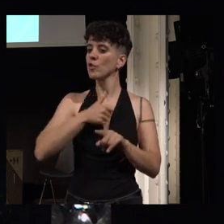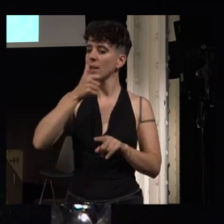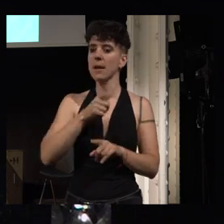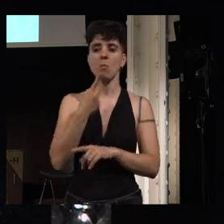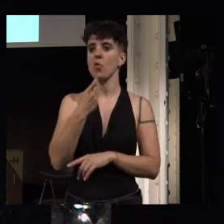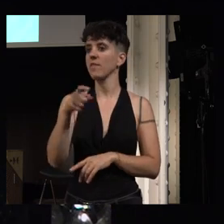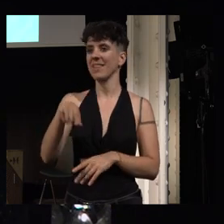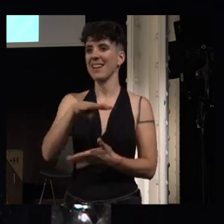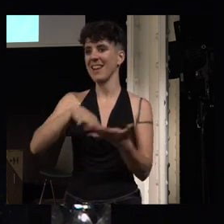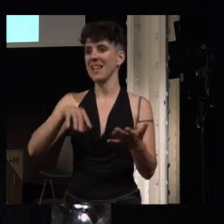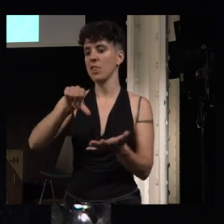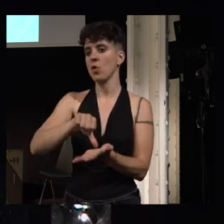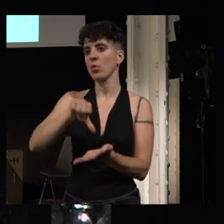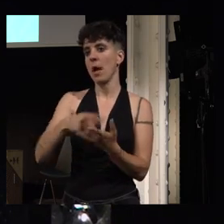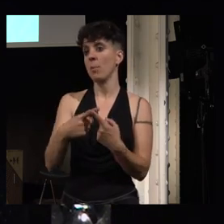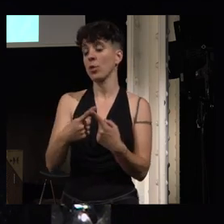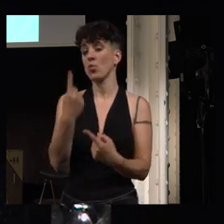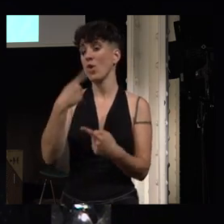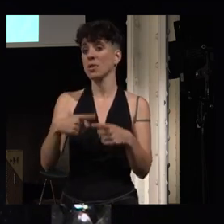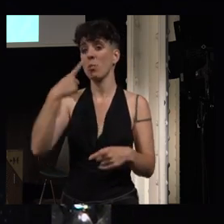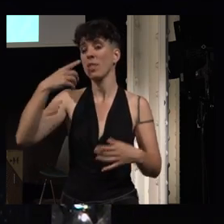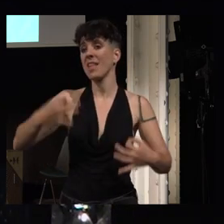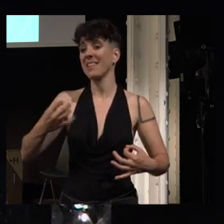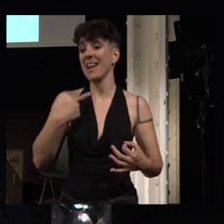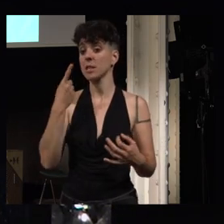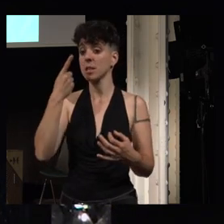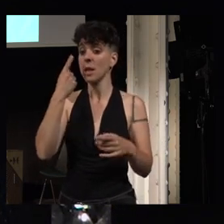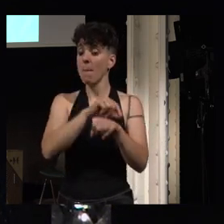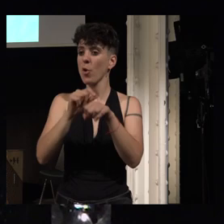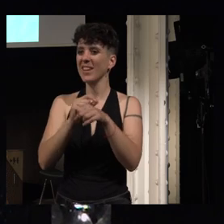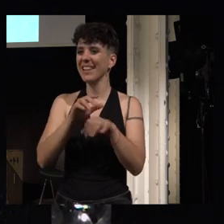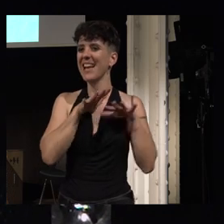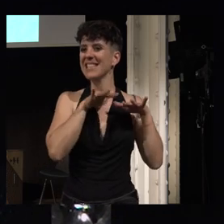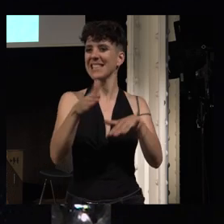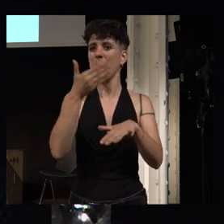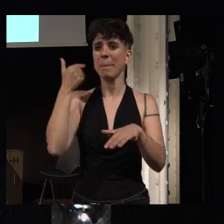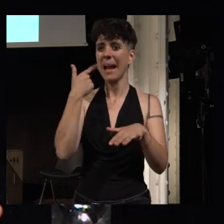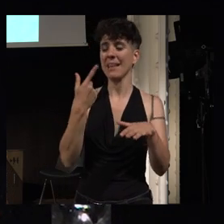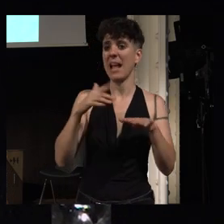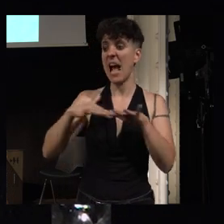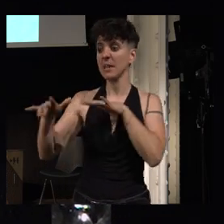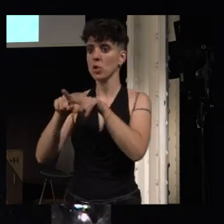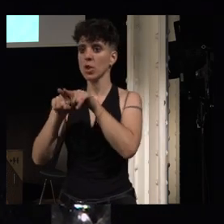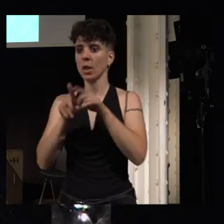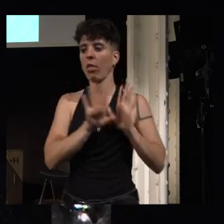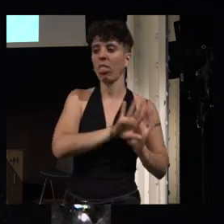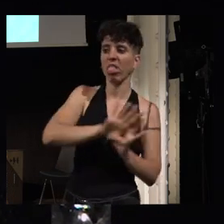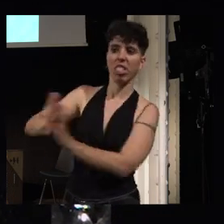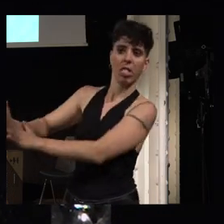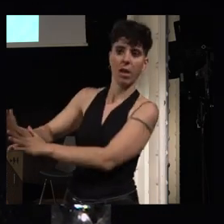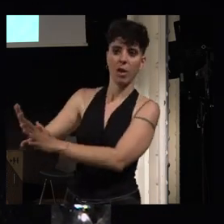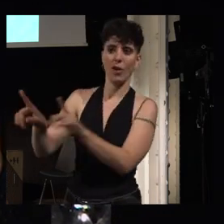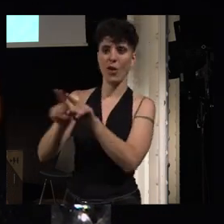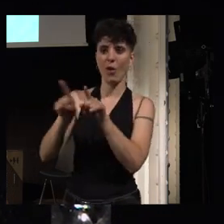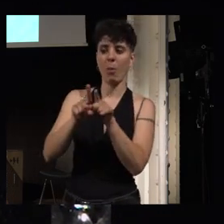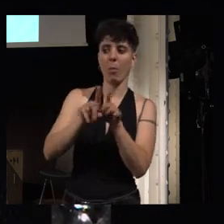ciudad, porque también hay una cosa que es cierta, es que las políticas del Pride, como decía Teo, nos han desplazado a los activismos críticos, totalmente del mapa. Hemos